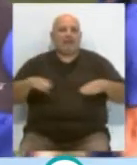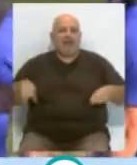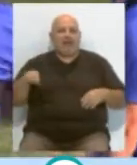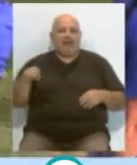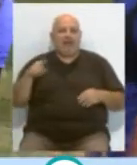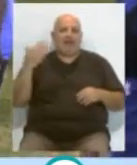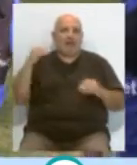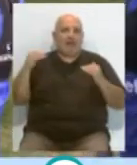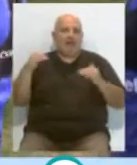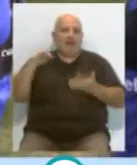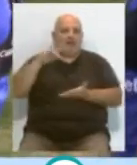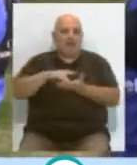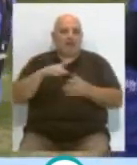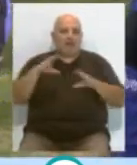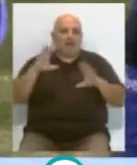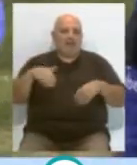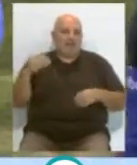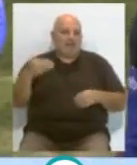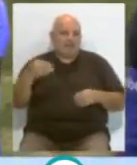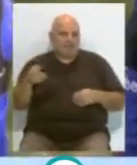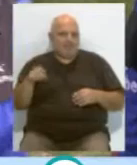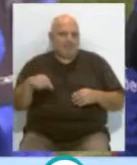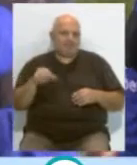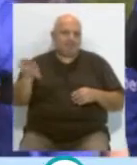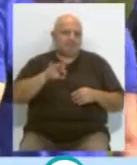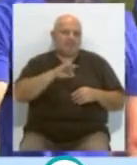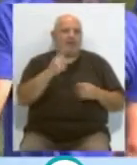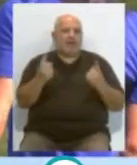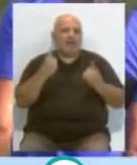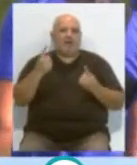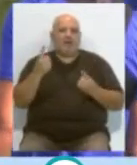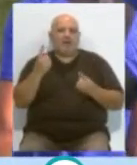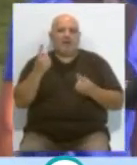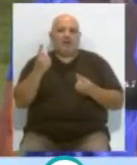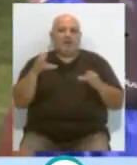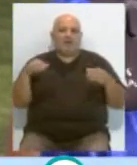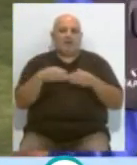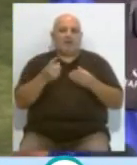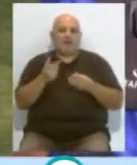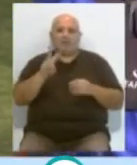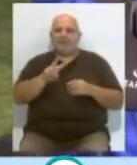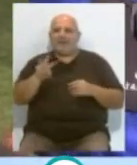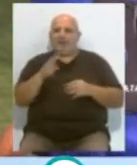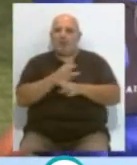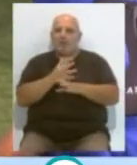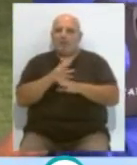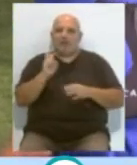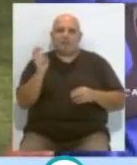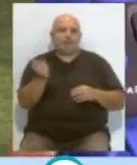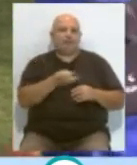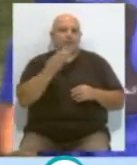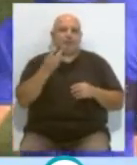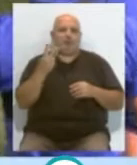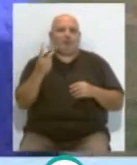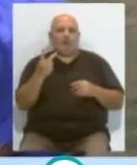ya la temporada pasada en el Cádiz B. Bueno, se está diciendo que se quiere quedar con una plantilla de unos 23 jugadores para que haya ahí un